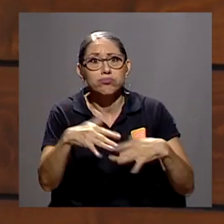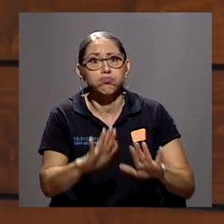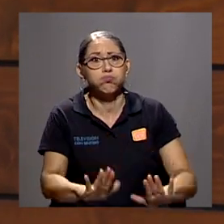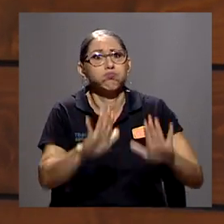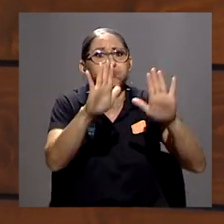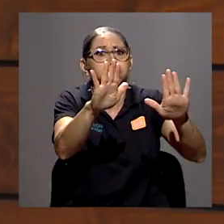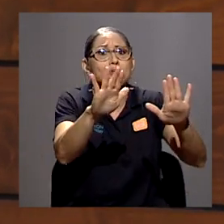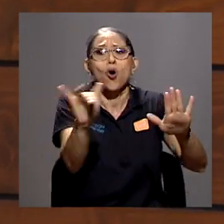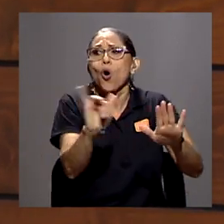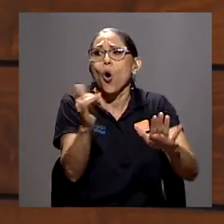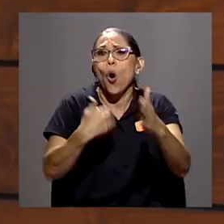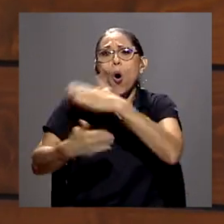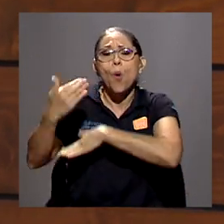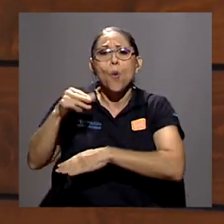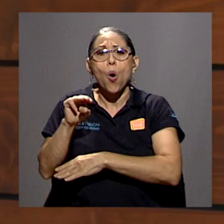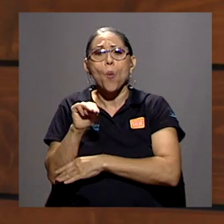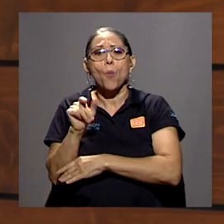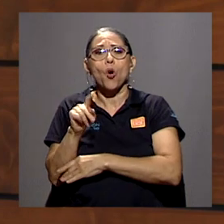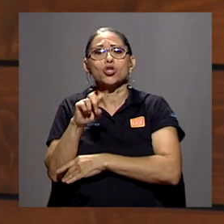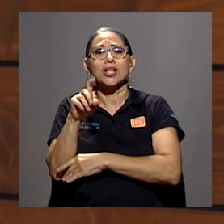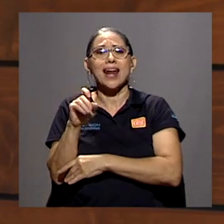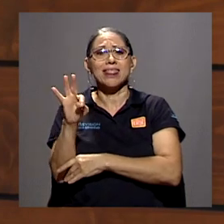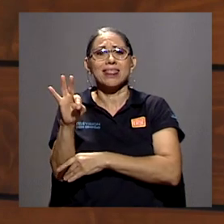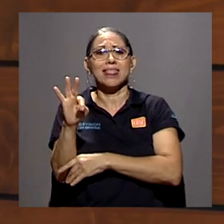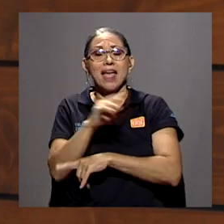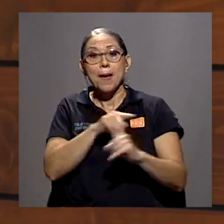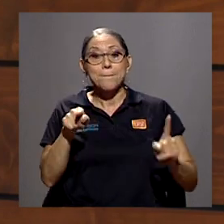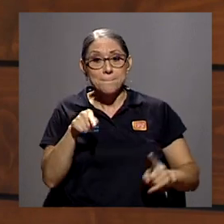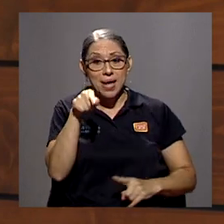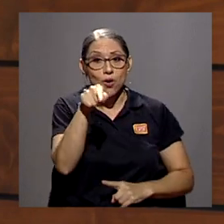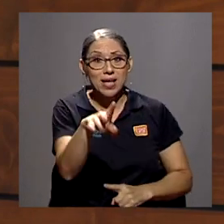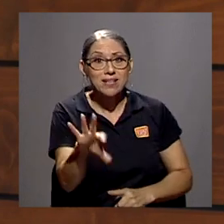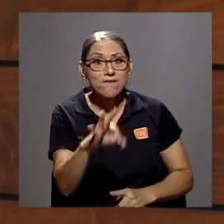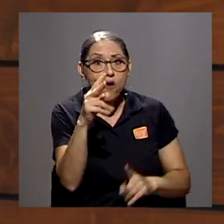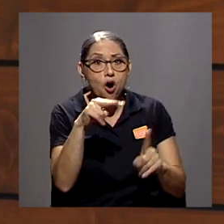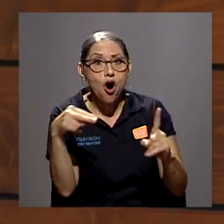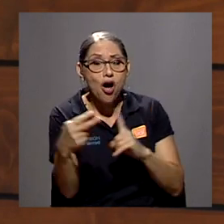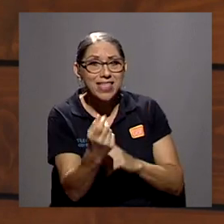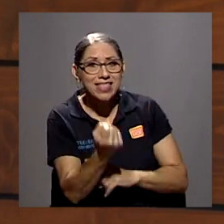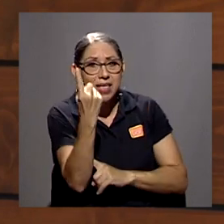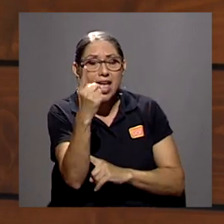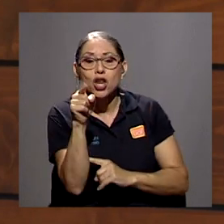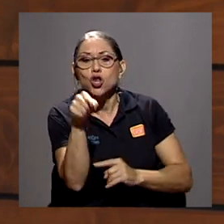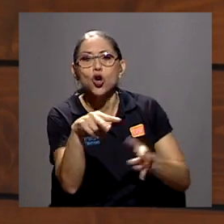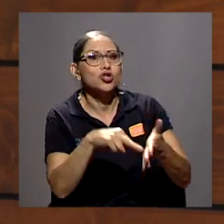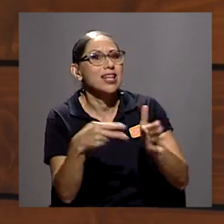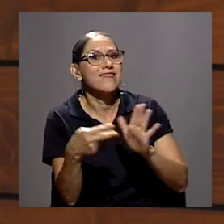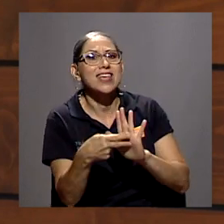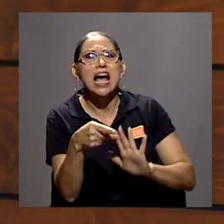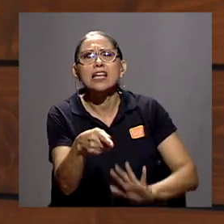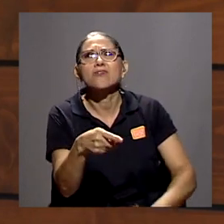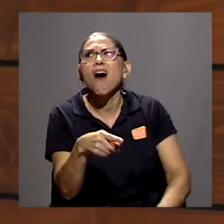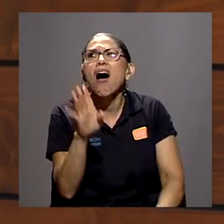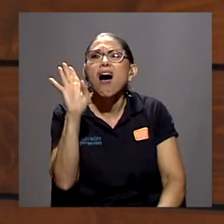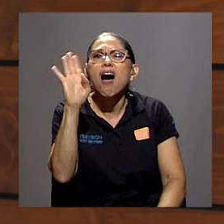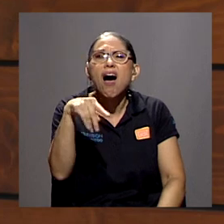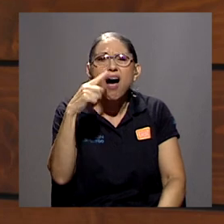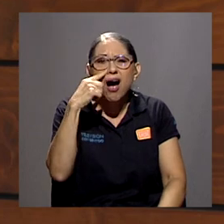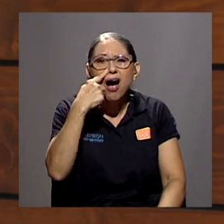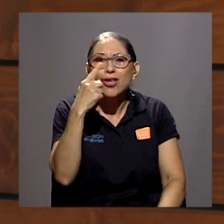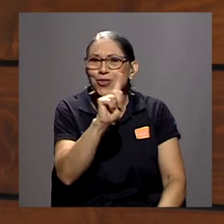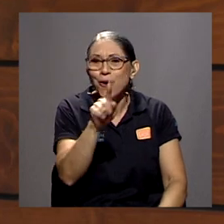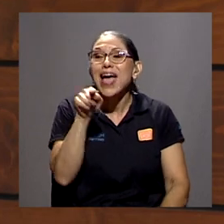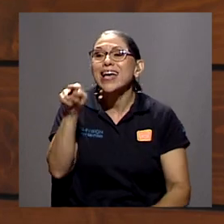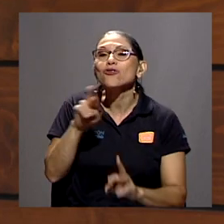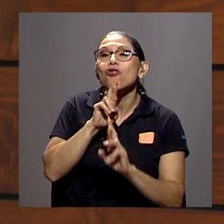que pudo haber hecho con ser pero que en ese contexto de entendimiento no significa que esa obra fuese aburrida sino que respondía al tiempo en la que fue